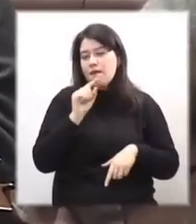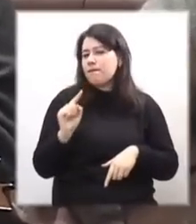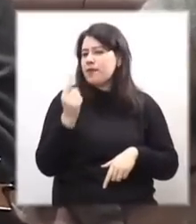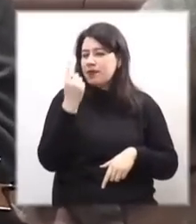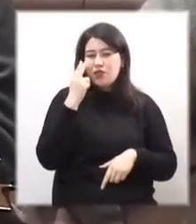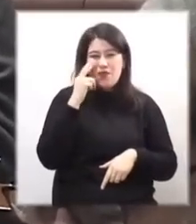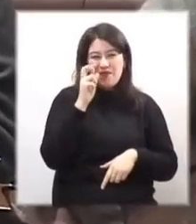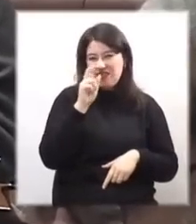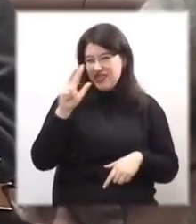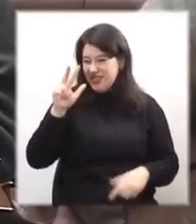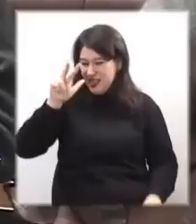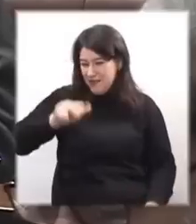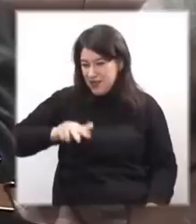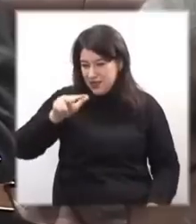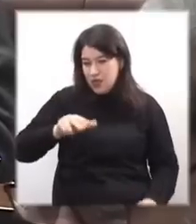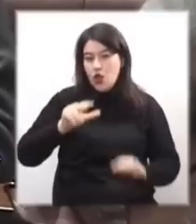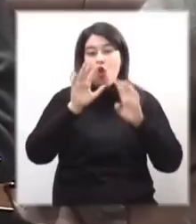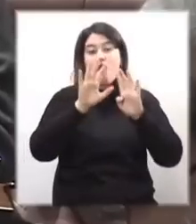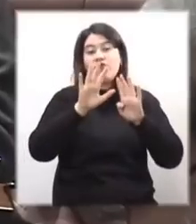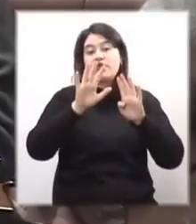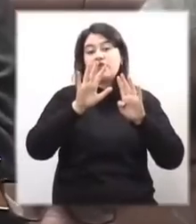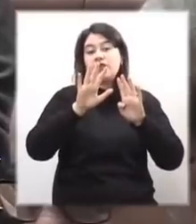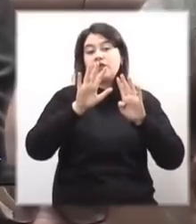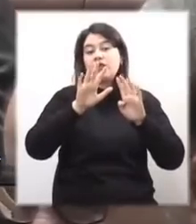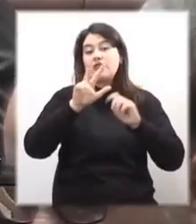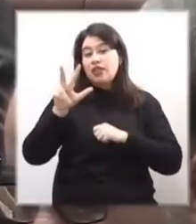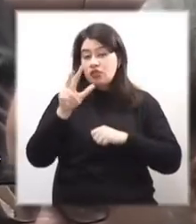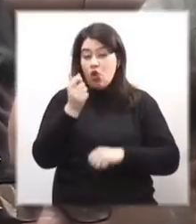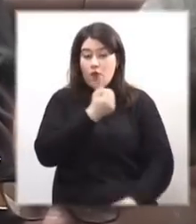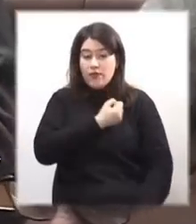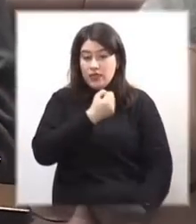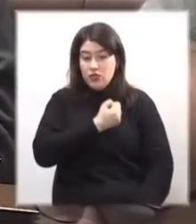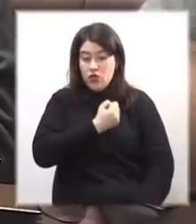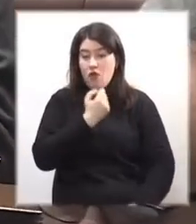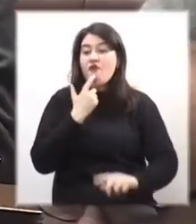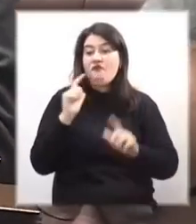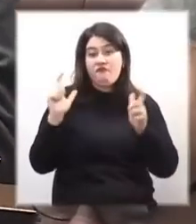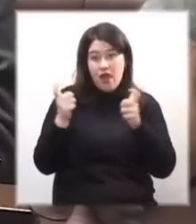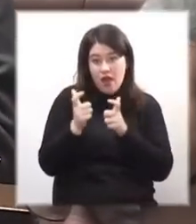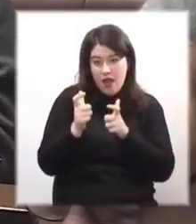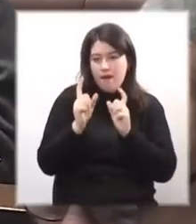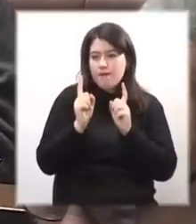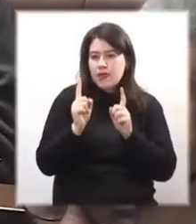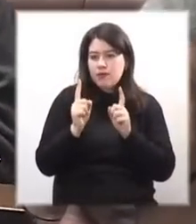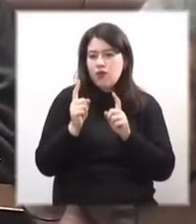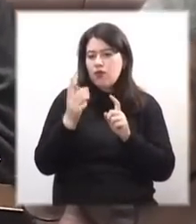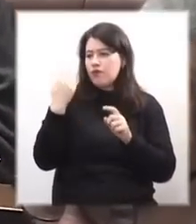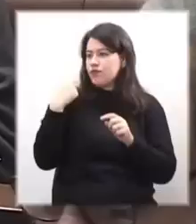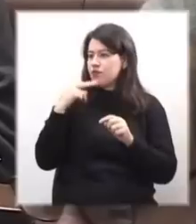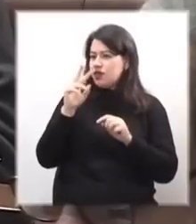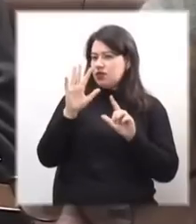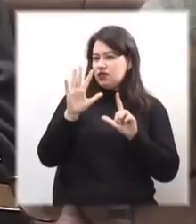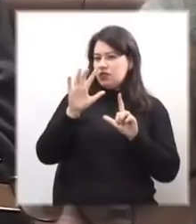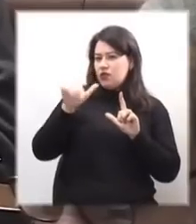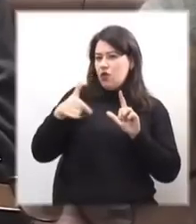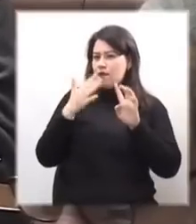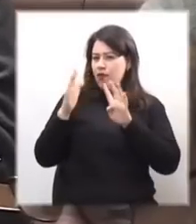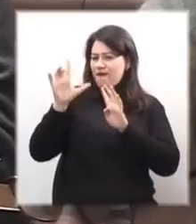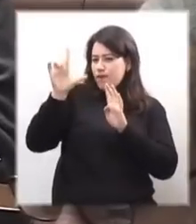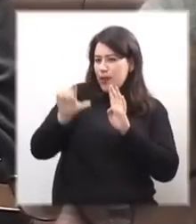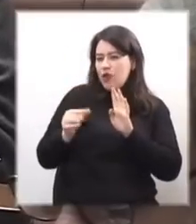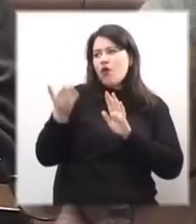del 23 de este año hubo 93 homicidios y que la baja con respecto al mismo periodo del 22 fue de